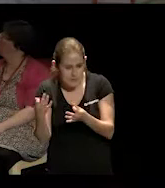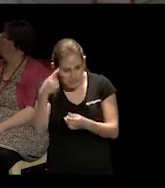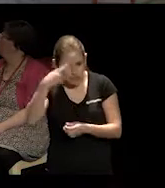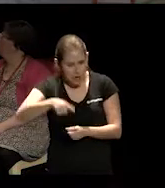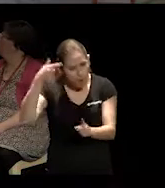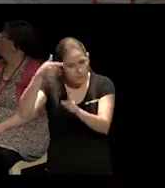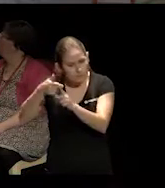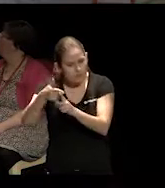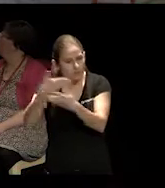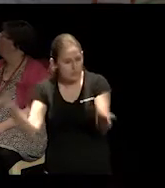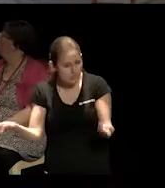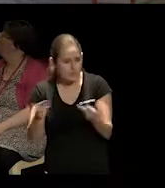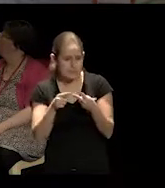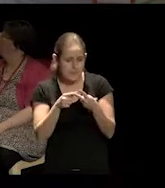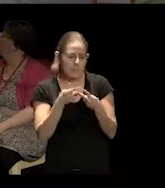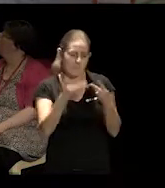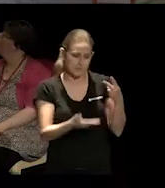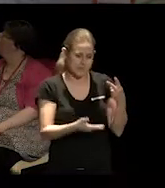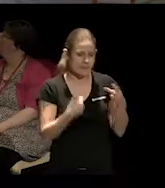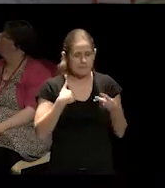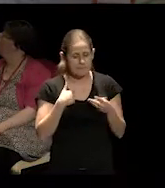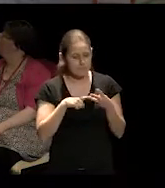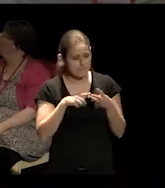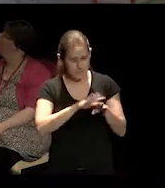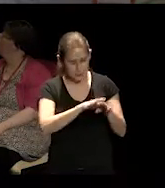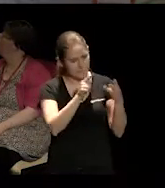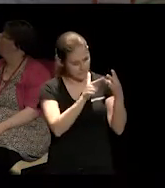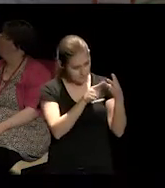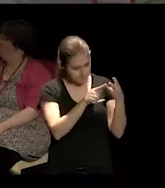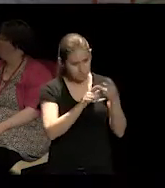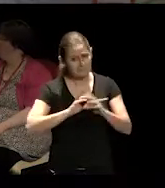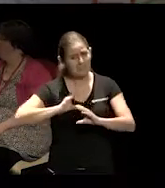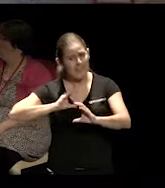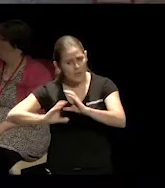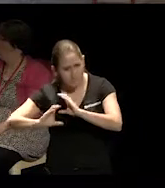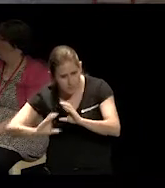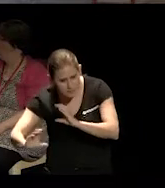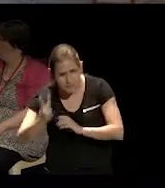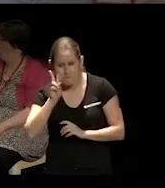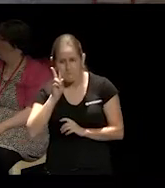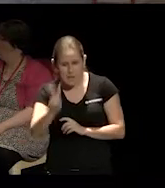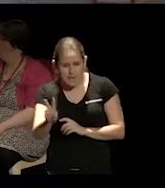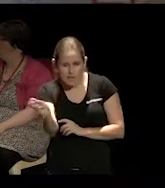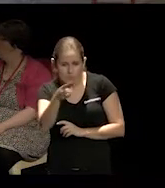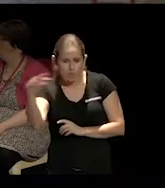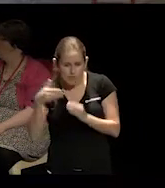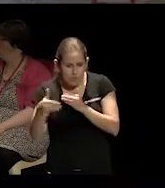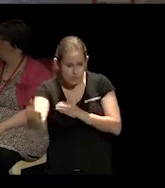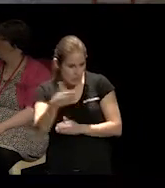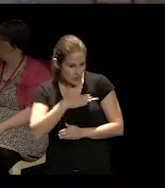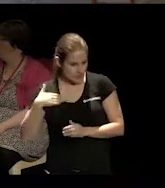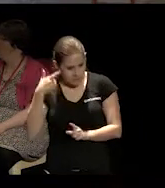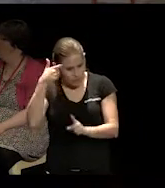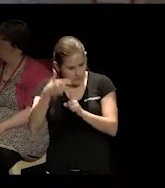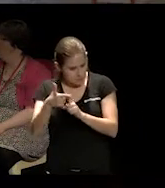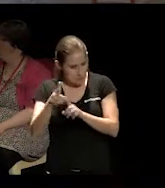parte socioterapéutica que estamos ahora poniendo en marcha precisamente se centra en esta necesidad y derecho de todo el mundo para tener